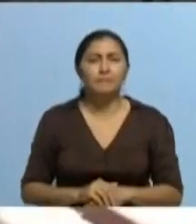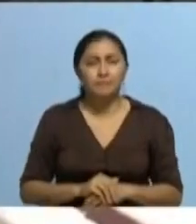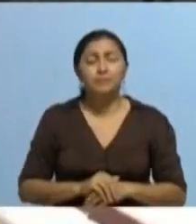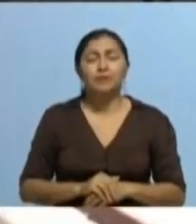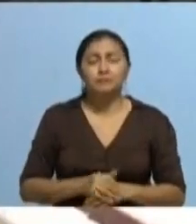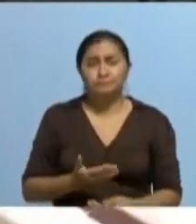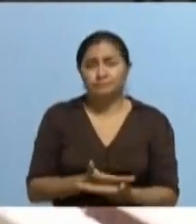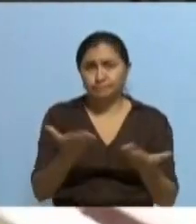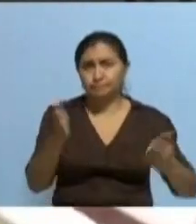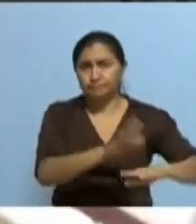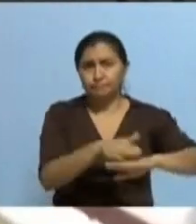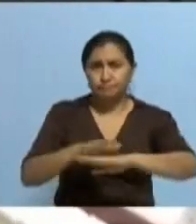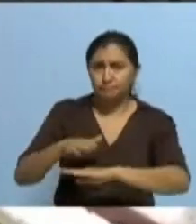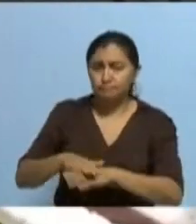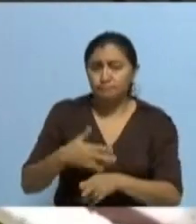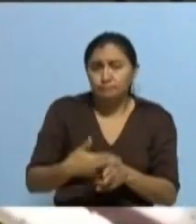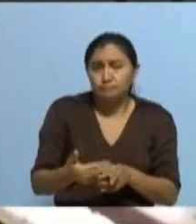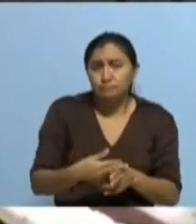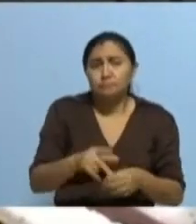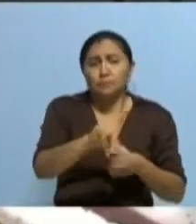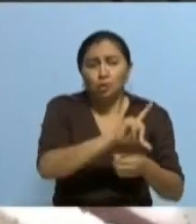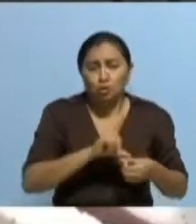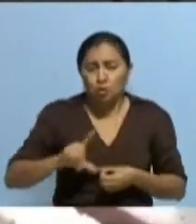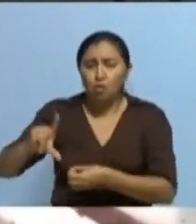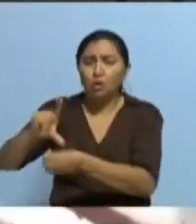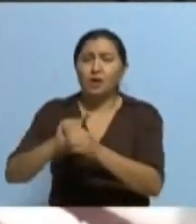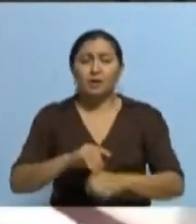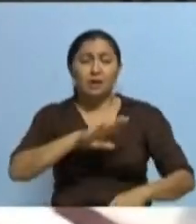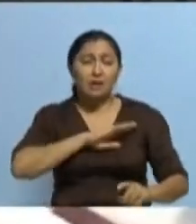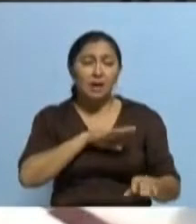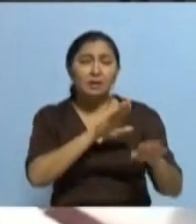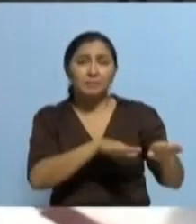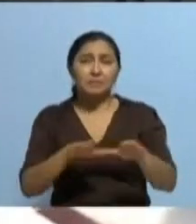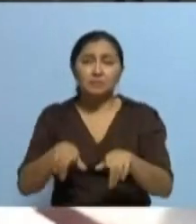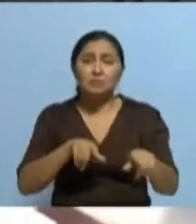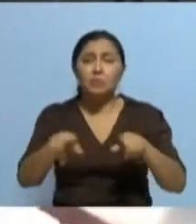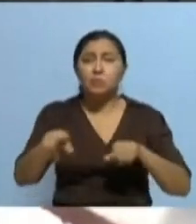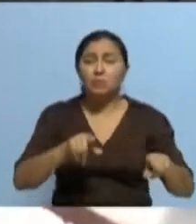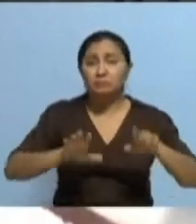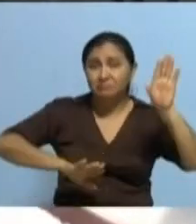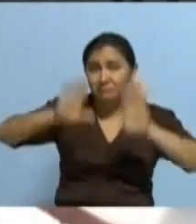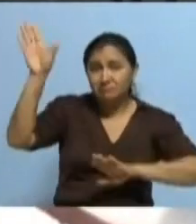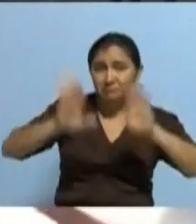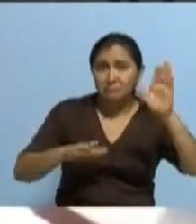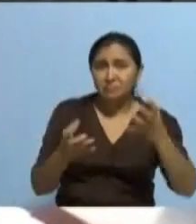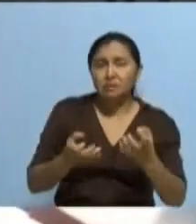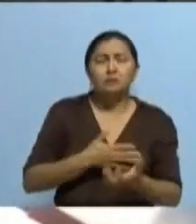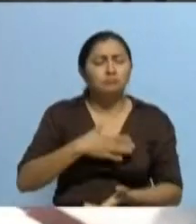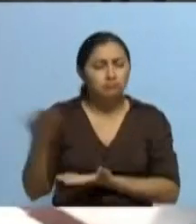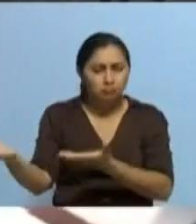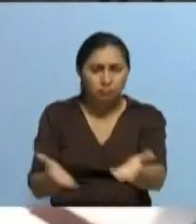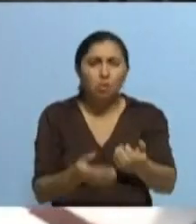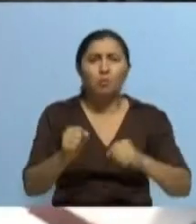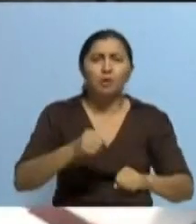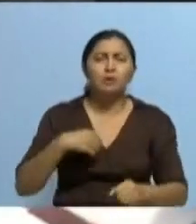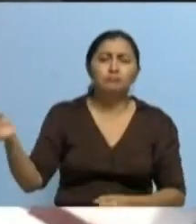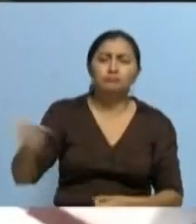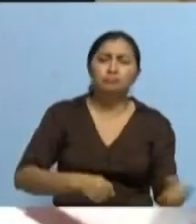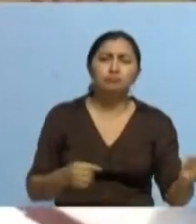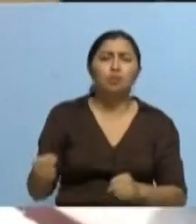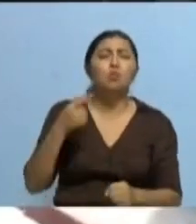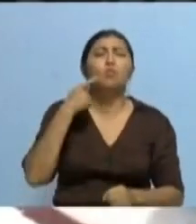la inscripción de los próximos alcaldes locales aspirantes a presentarse a este cargo del